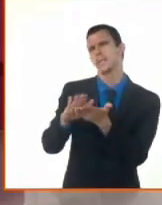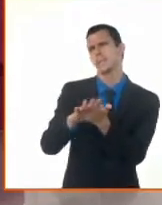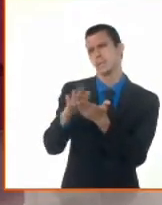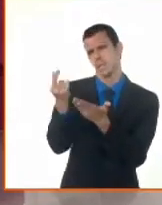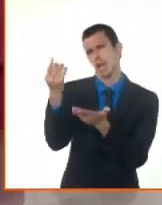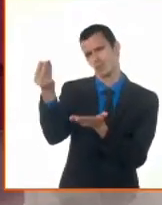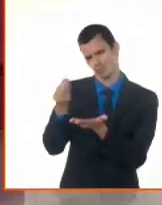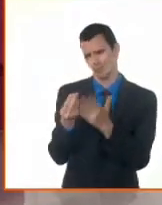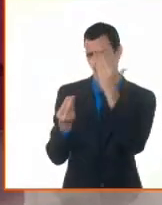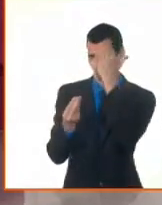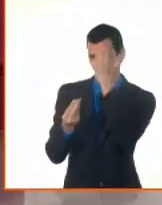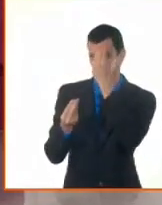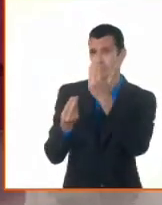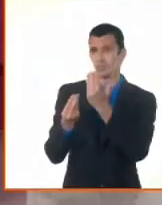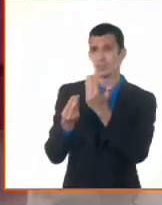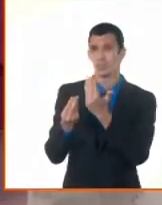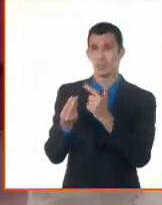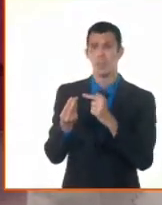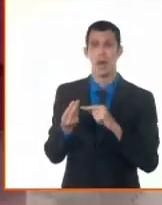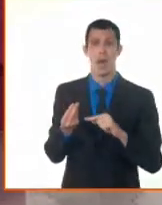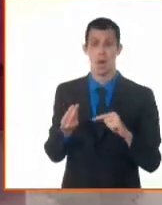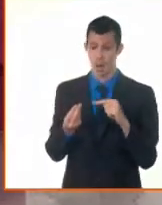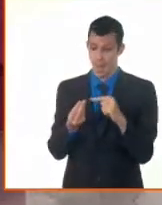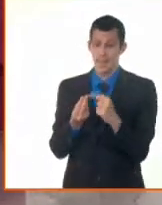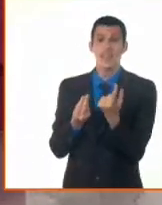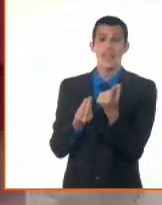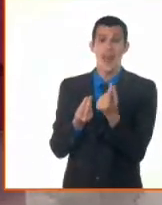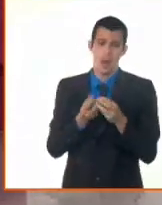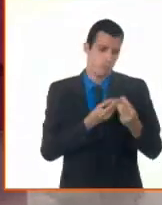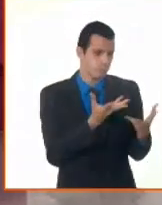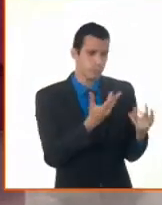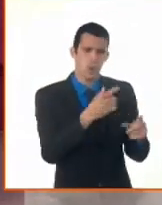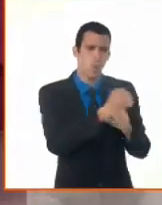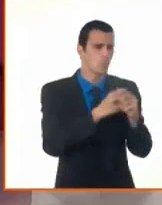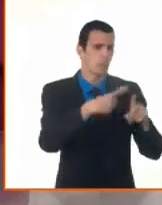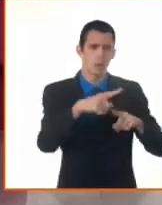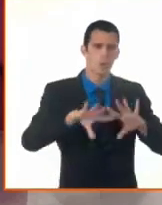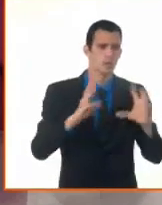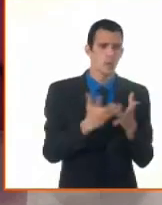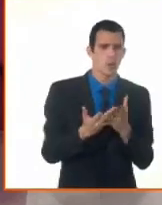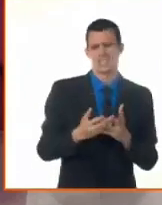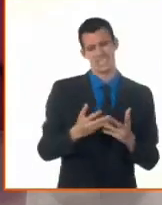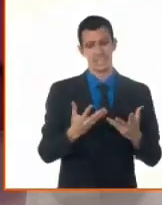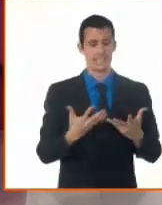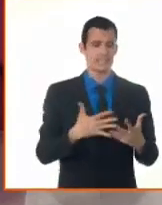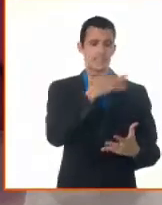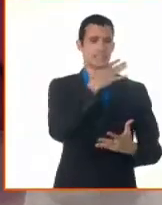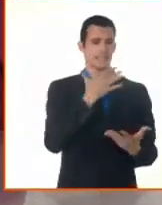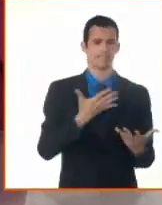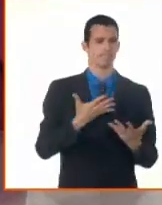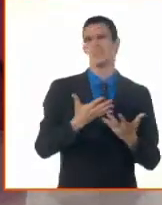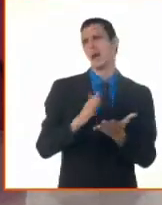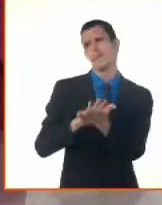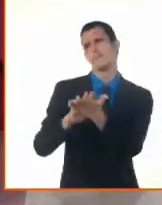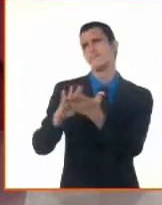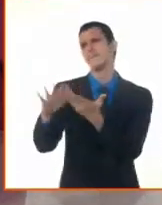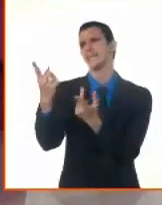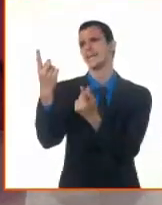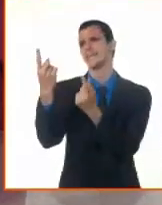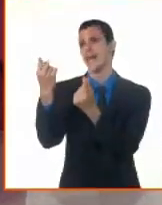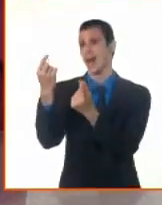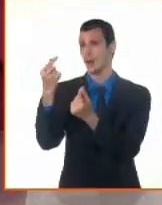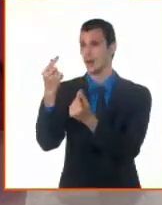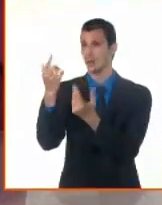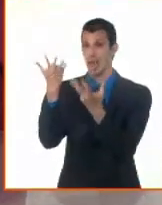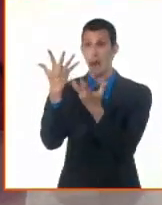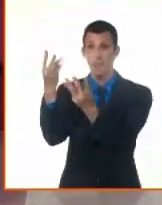región esta fue una Cumbre que fue convocada a propuesta de presidente mexicano y que tuvo muy buena